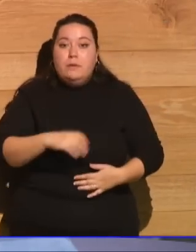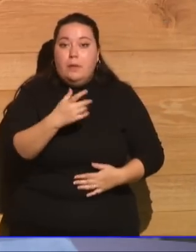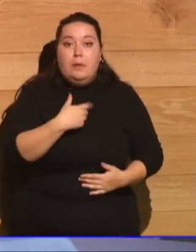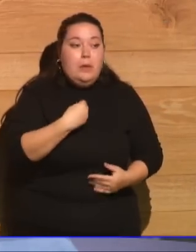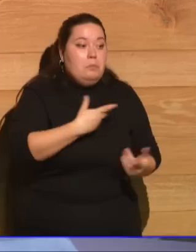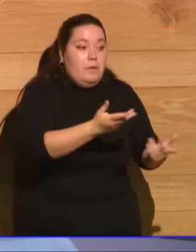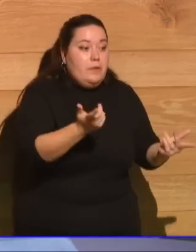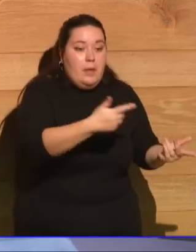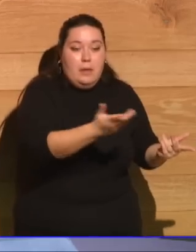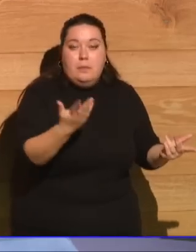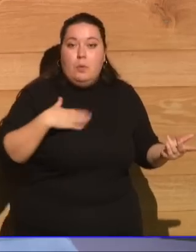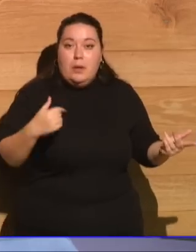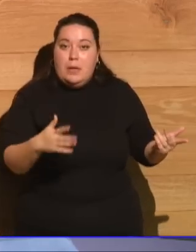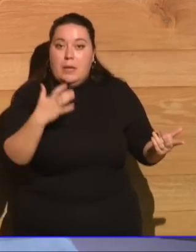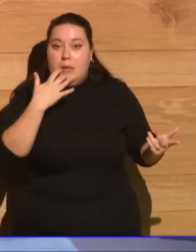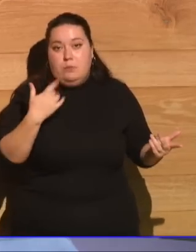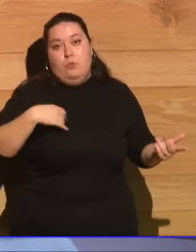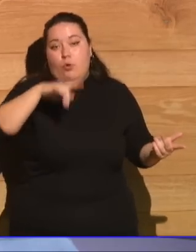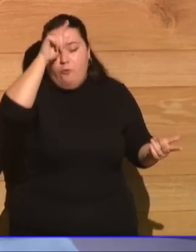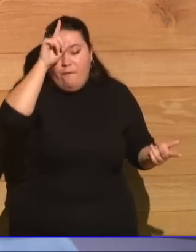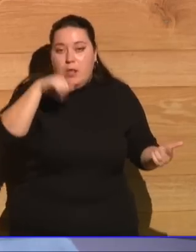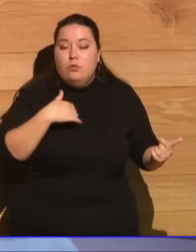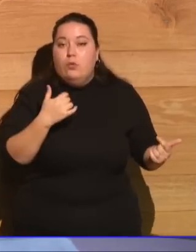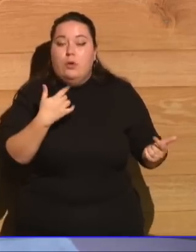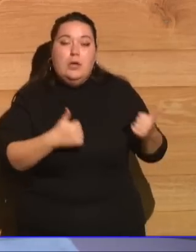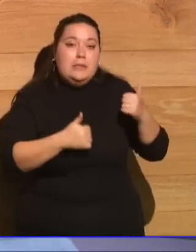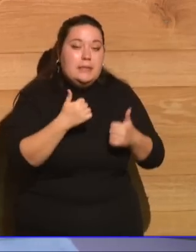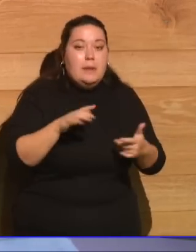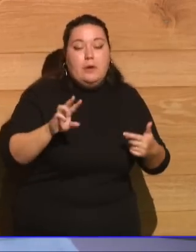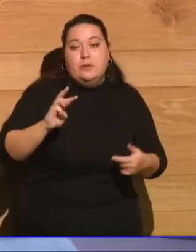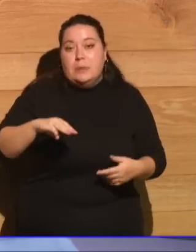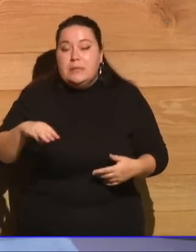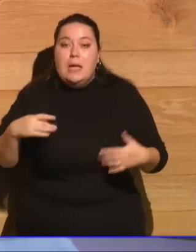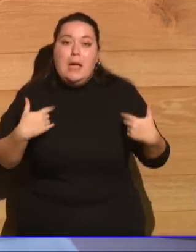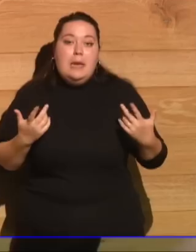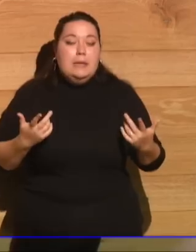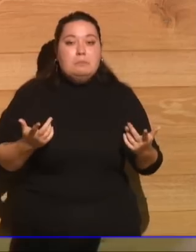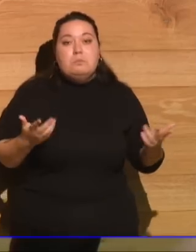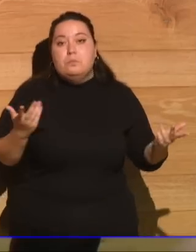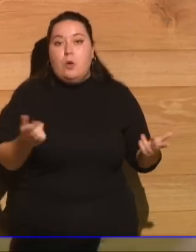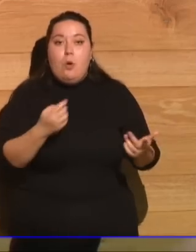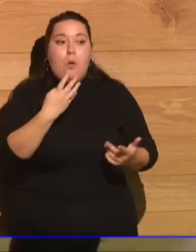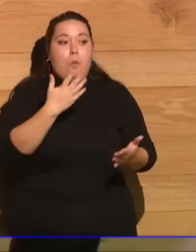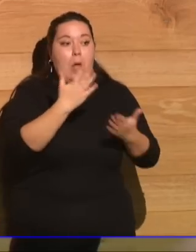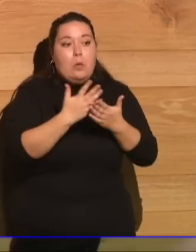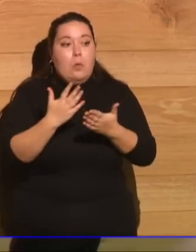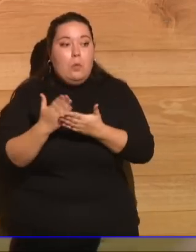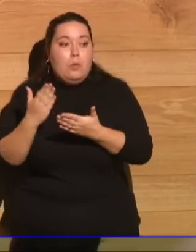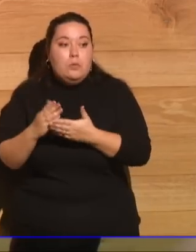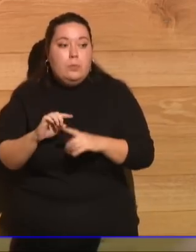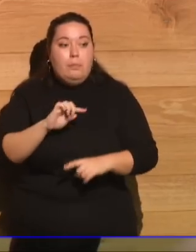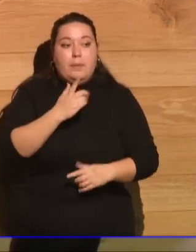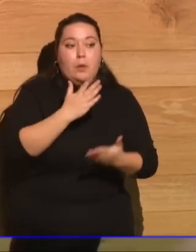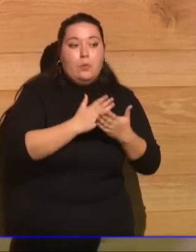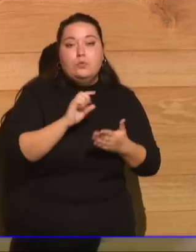todo estudiante, cuando es un novato, cuando sabe algo más, los exámenes trimestrales, cuando Sí, se finalmente tiene dividen una en oferta. los 4 cursos además, porque se van poniendo